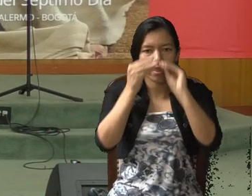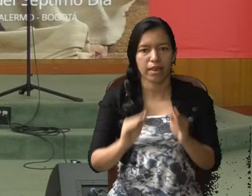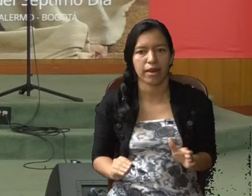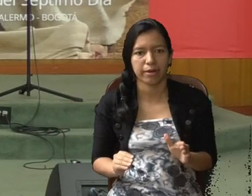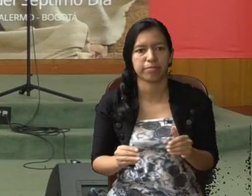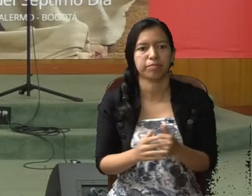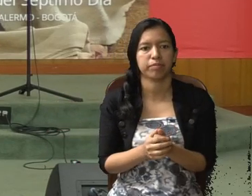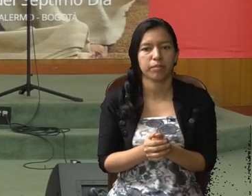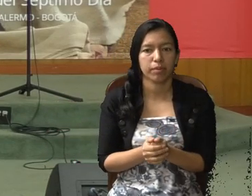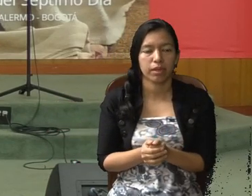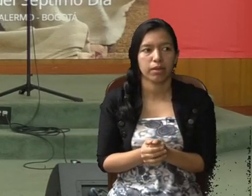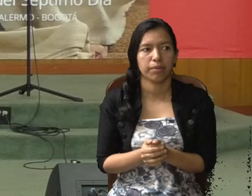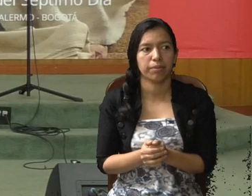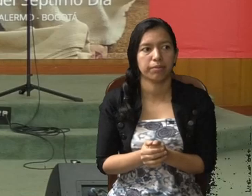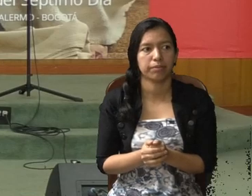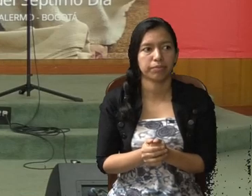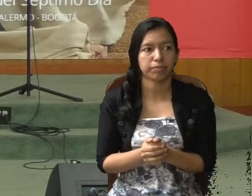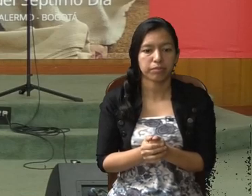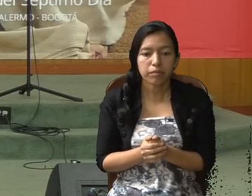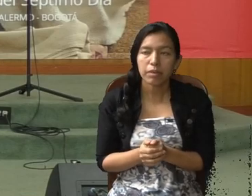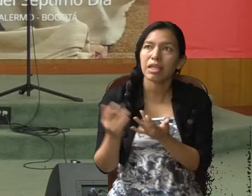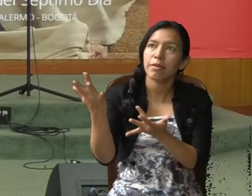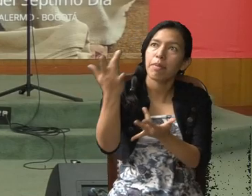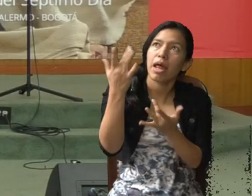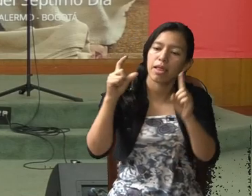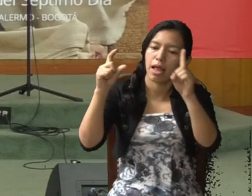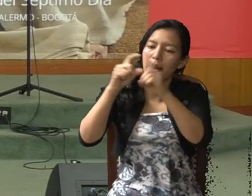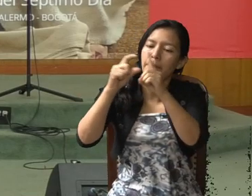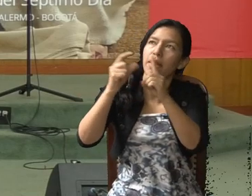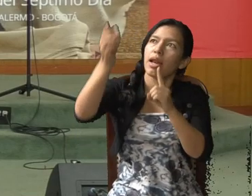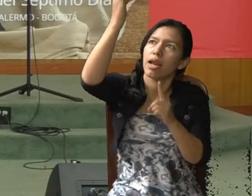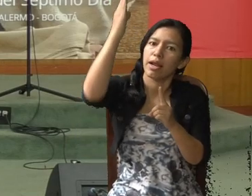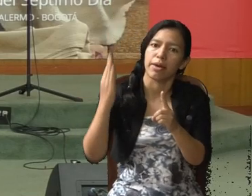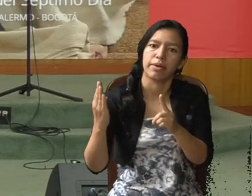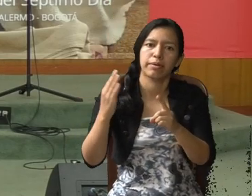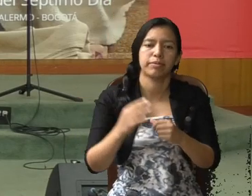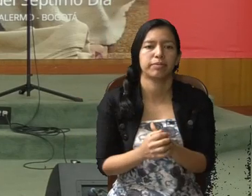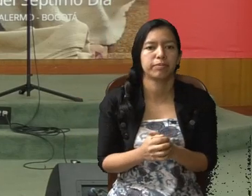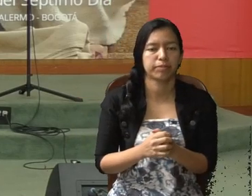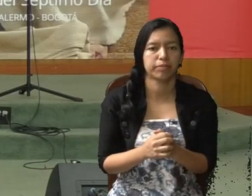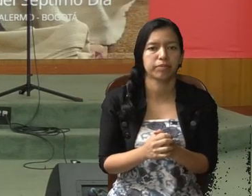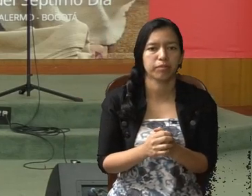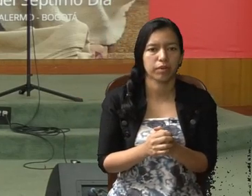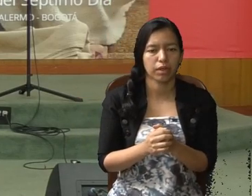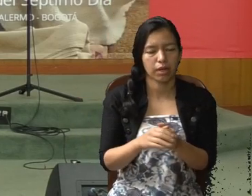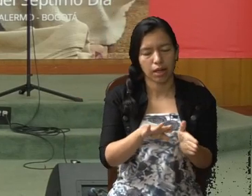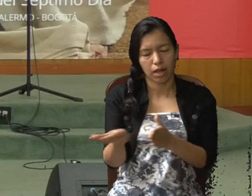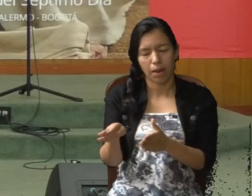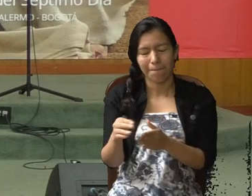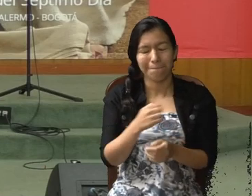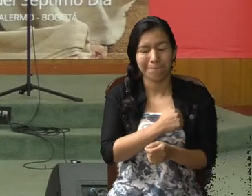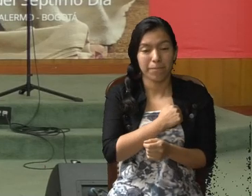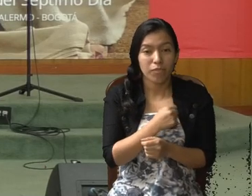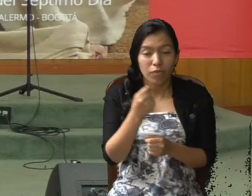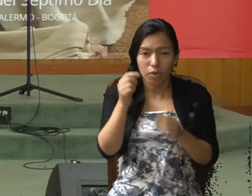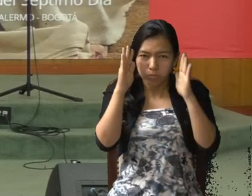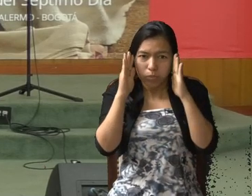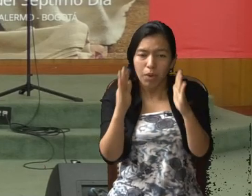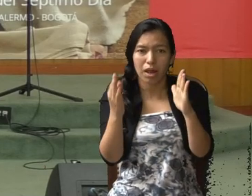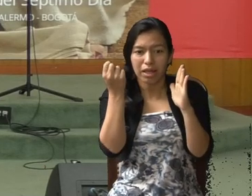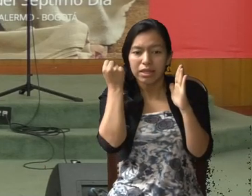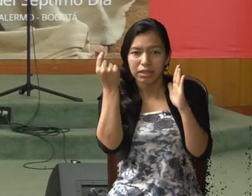alistándose especialmente para la palabra de Dios. Y acá quiero que entendamos algo muy importante.